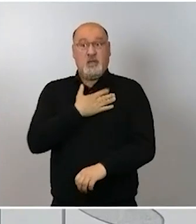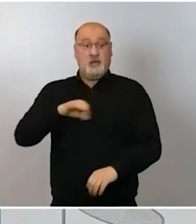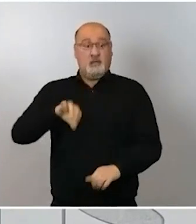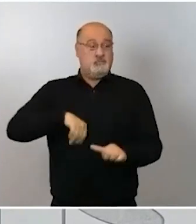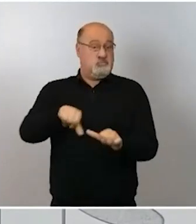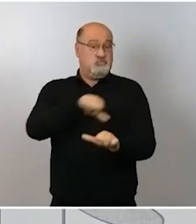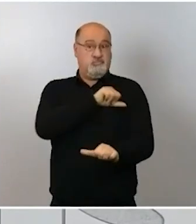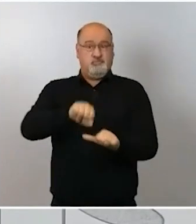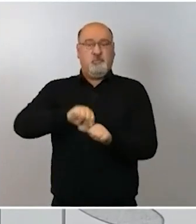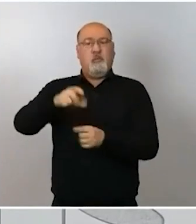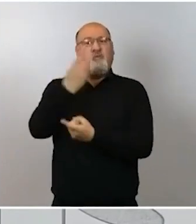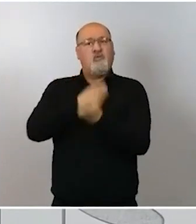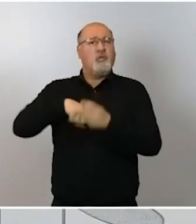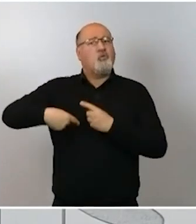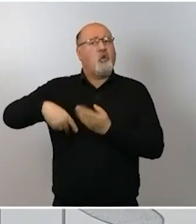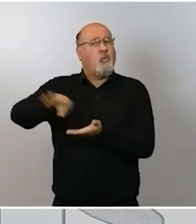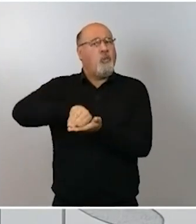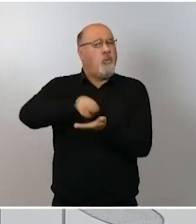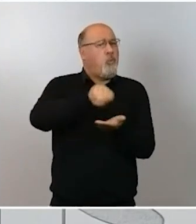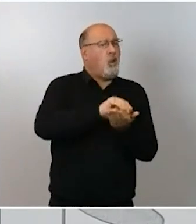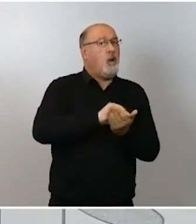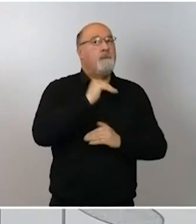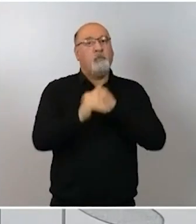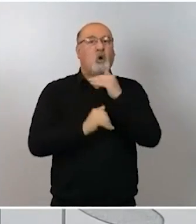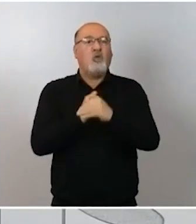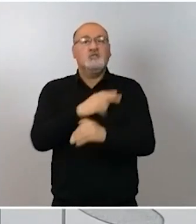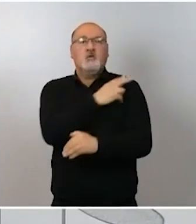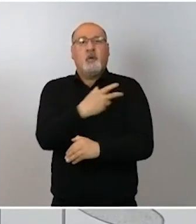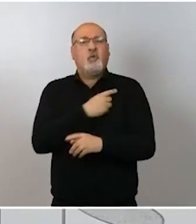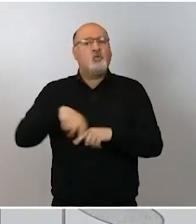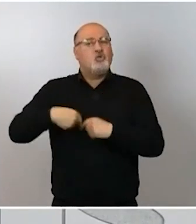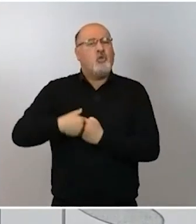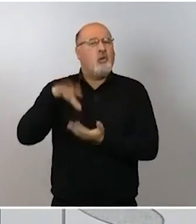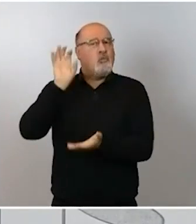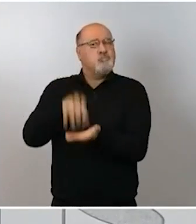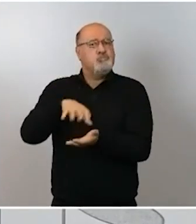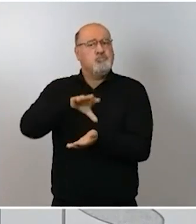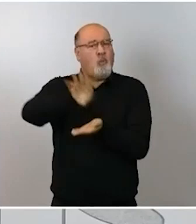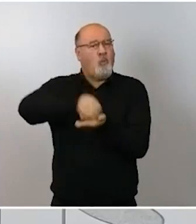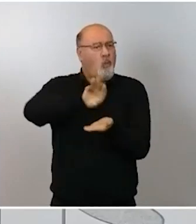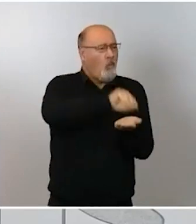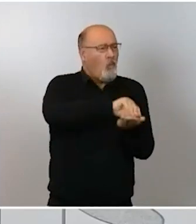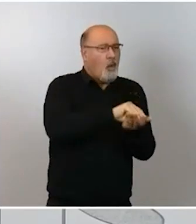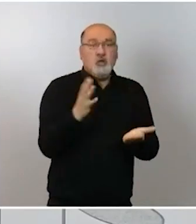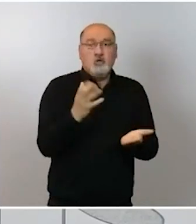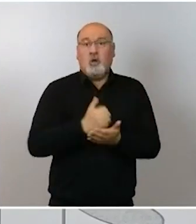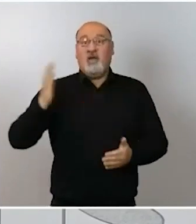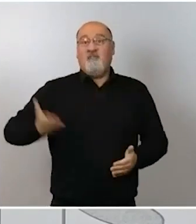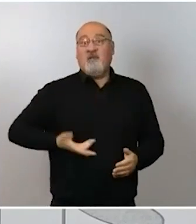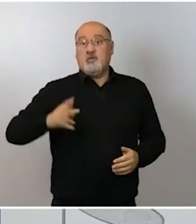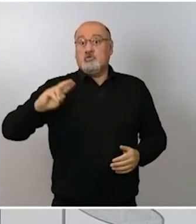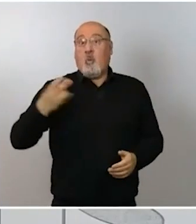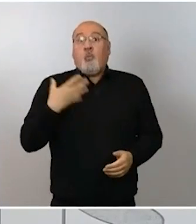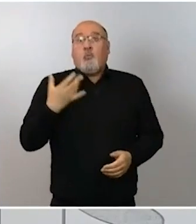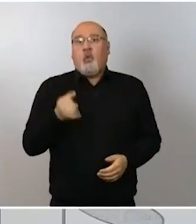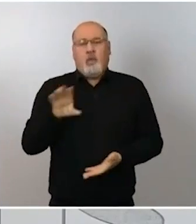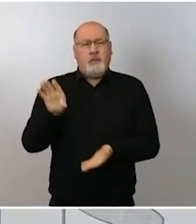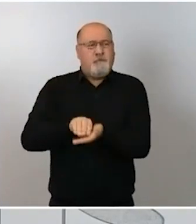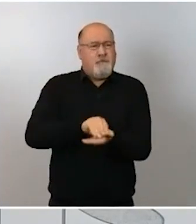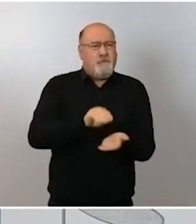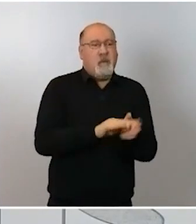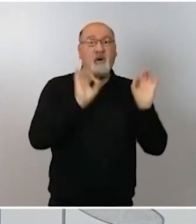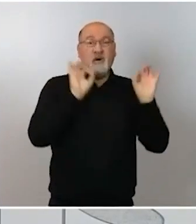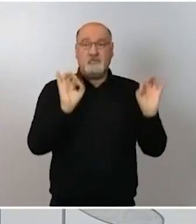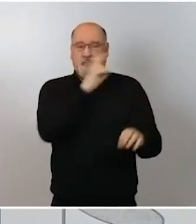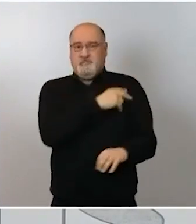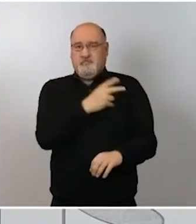diaria de todo el proceso de vacunación de todos los posibles y potenciales efectos secundarios que que podía tener la vacunación ya fuese la